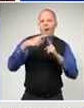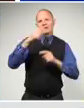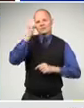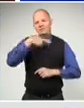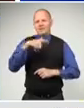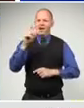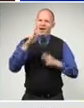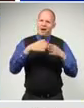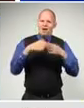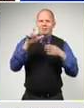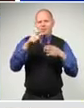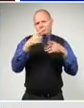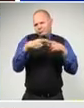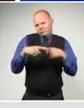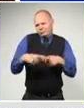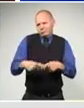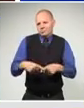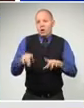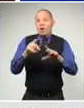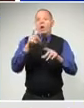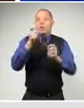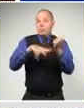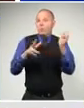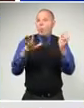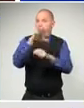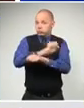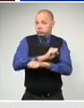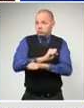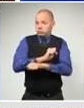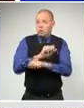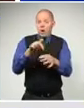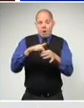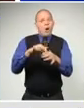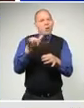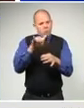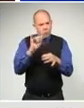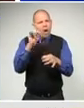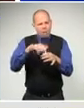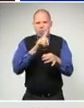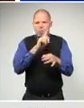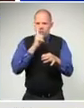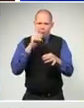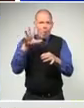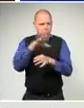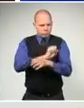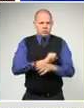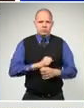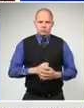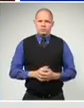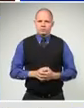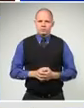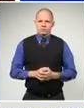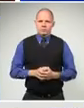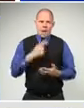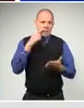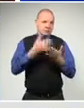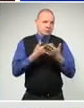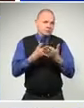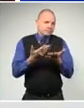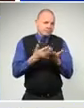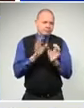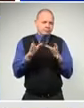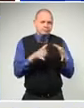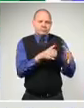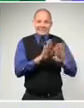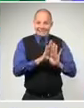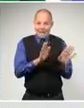fin, todas las provincias y el municipio especial Isla de la Juventud. De los 1.029 casos